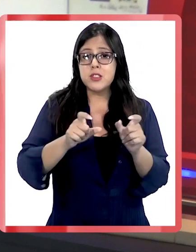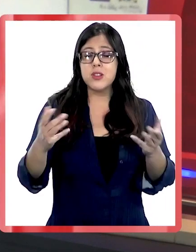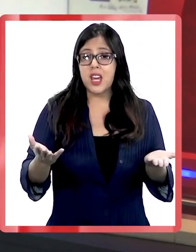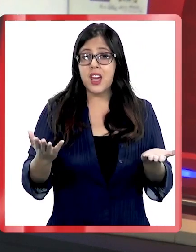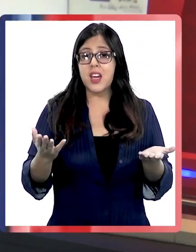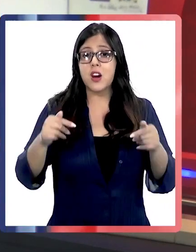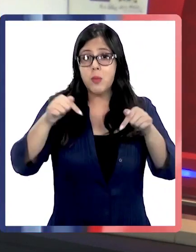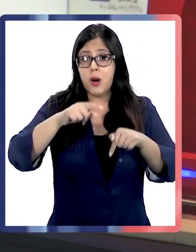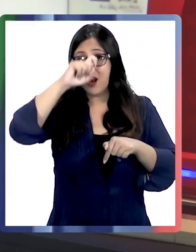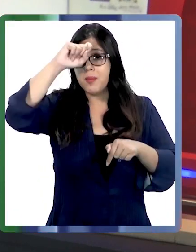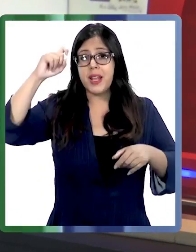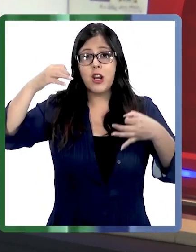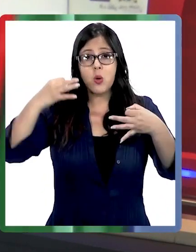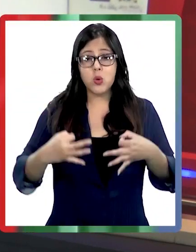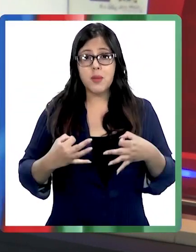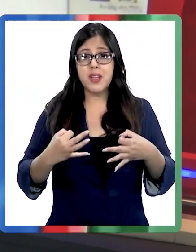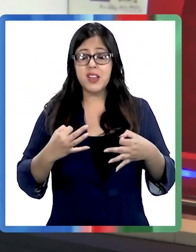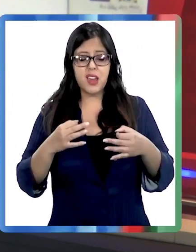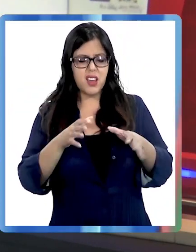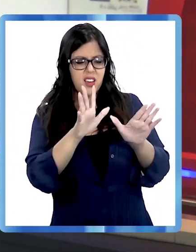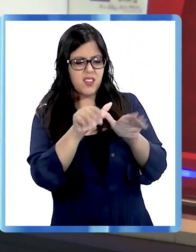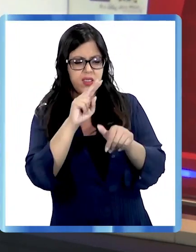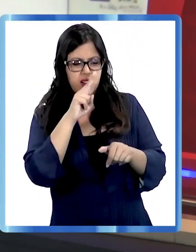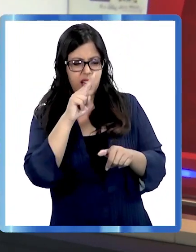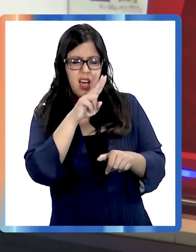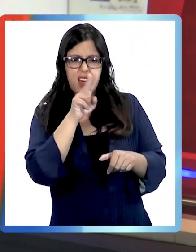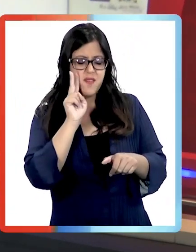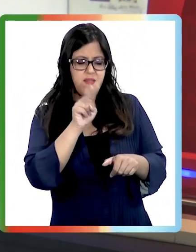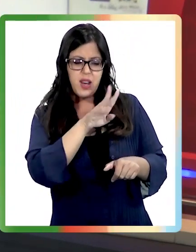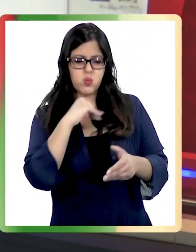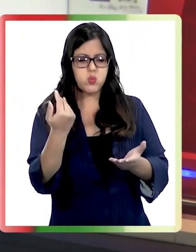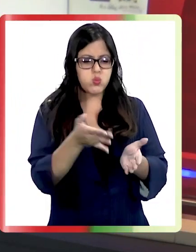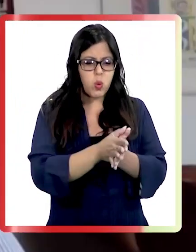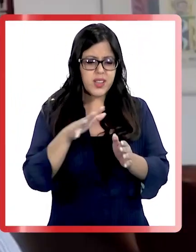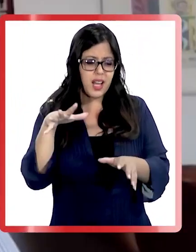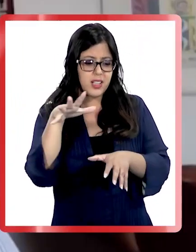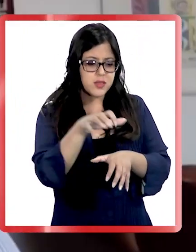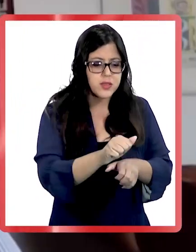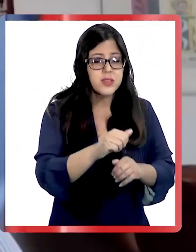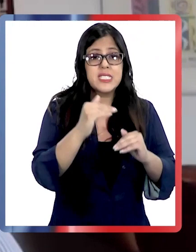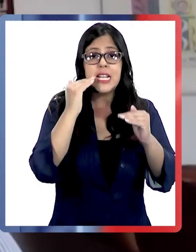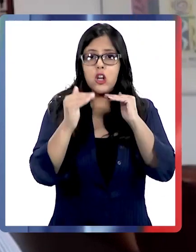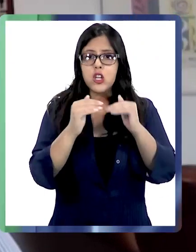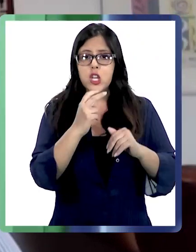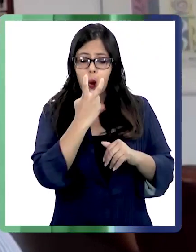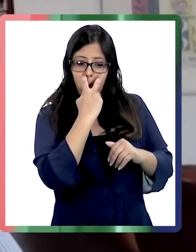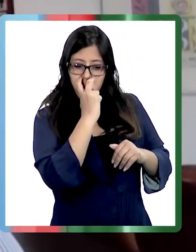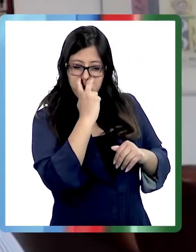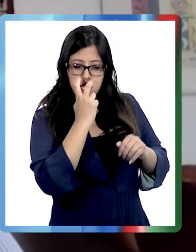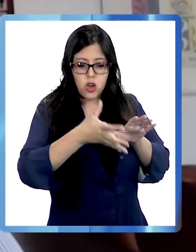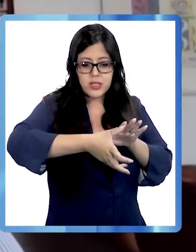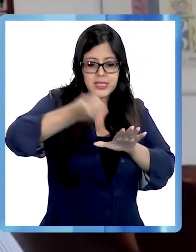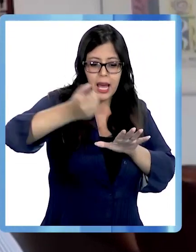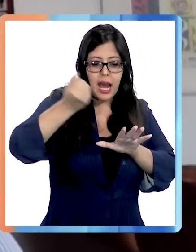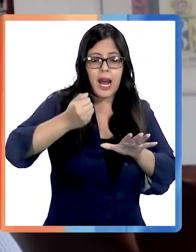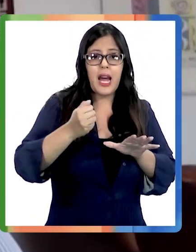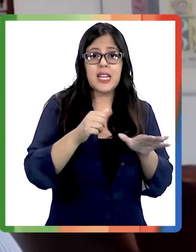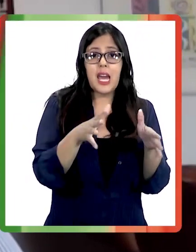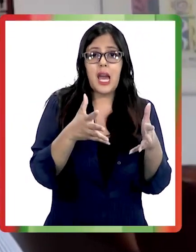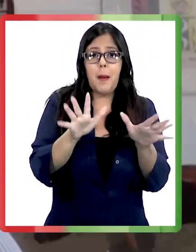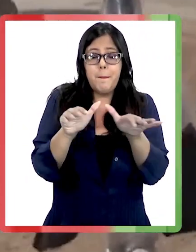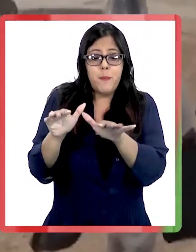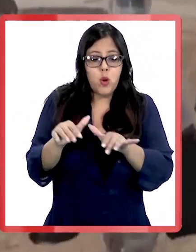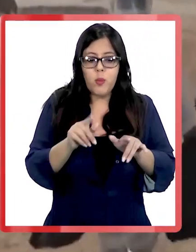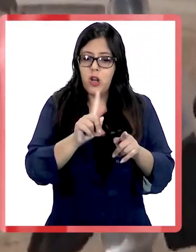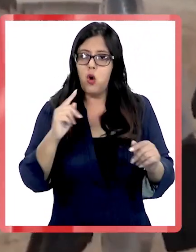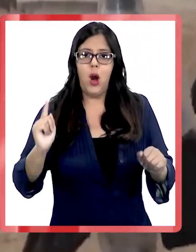humano es, como estamos en periodo de verano, que se acerquen a estas aves que están muertas en la playa, que a los niños a veces les generan curiosidad y sacan las plumas, etcétera.